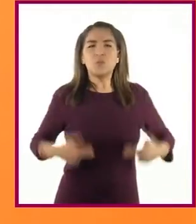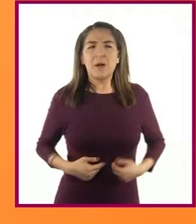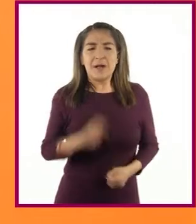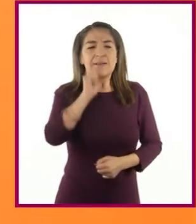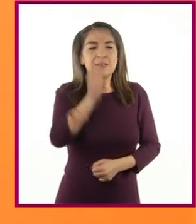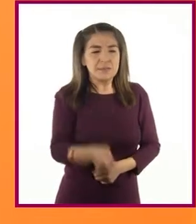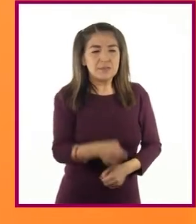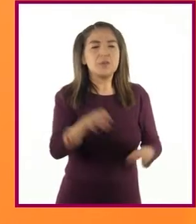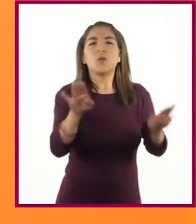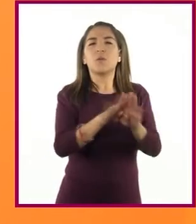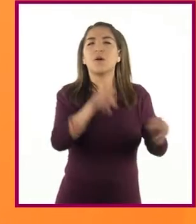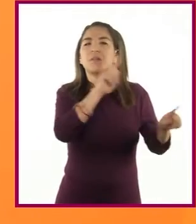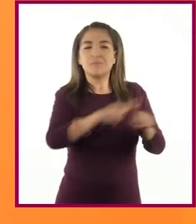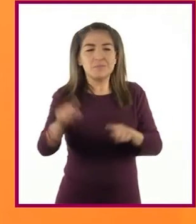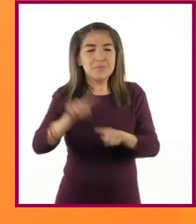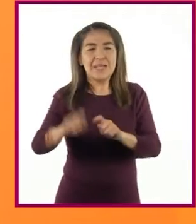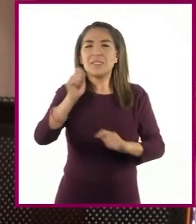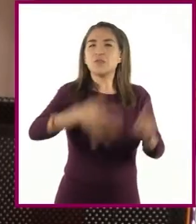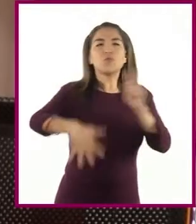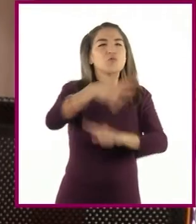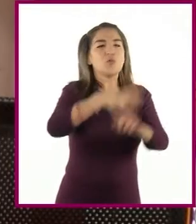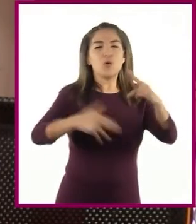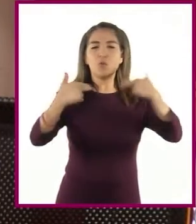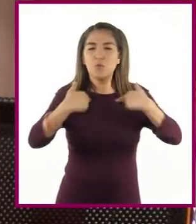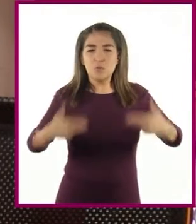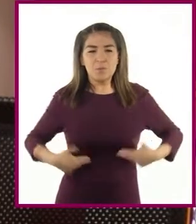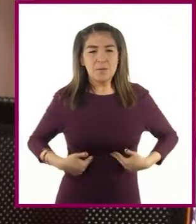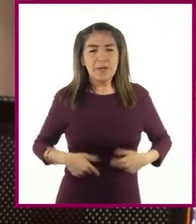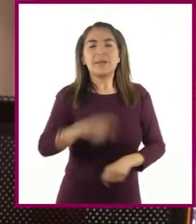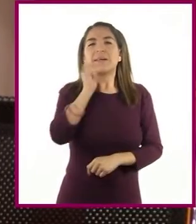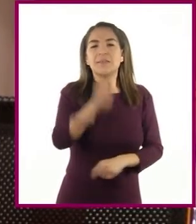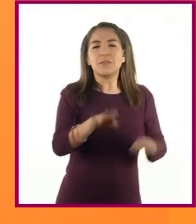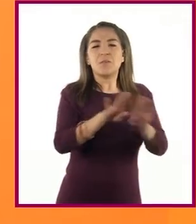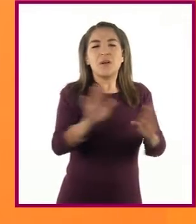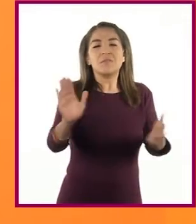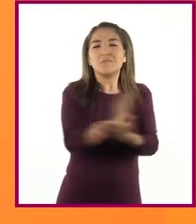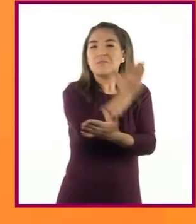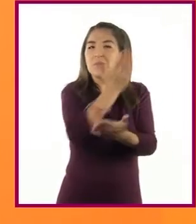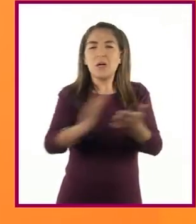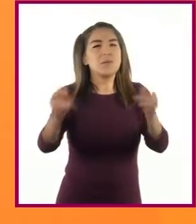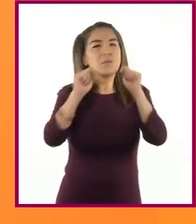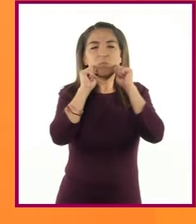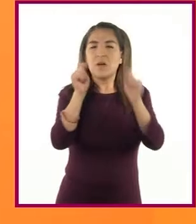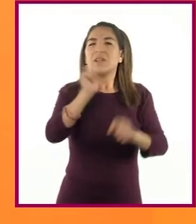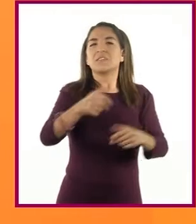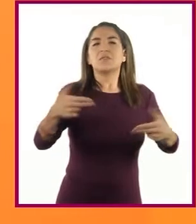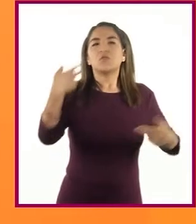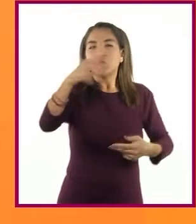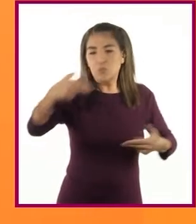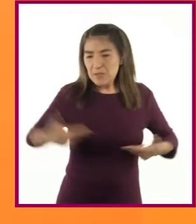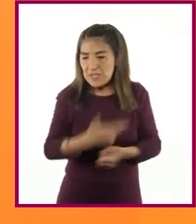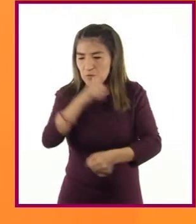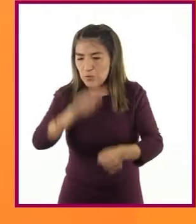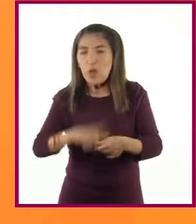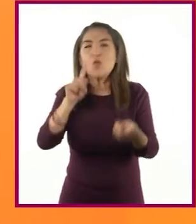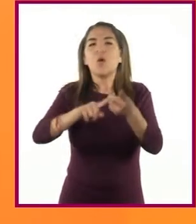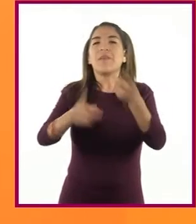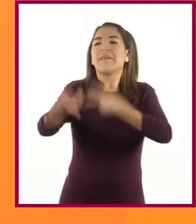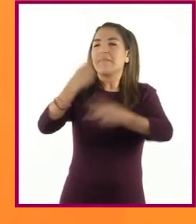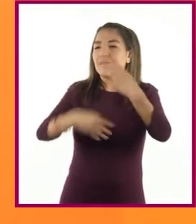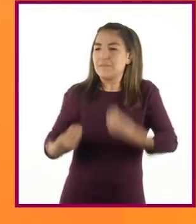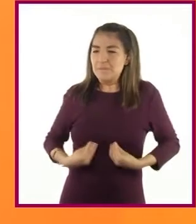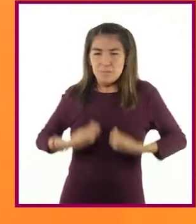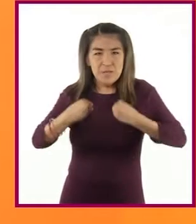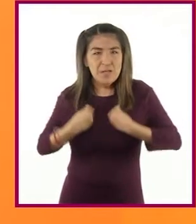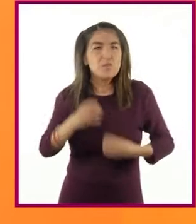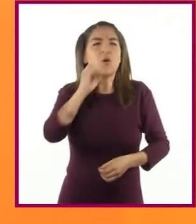derechos inherentes a todos los seres humanos, sin distinción alguna de nacionalidad, de lugar de